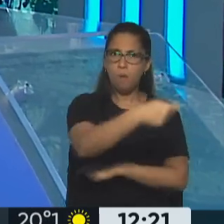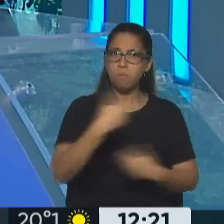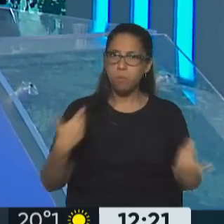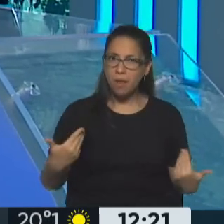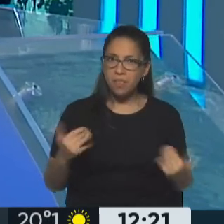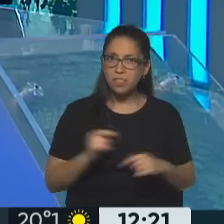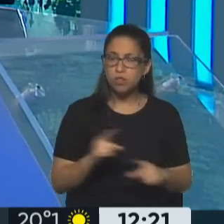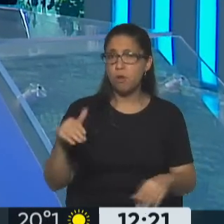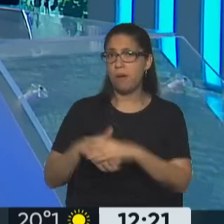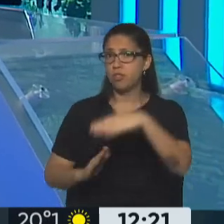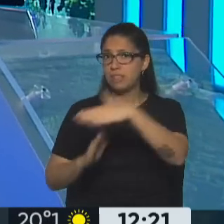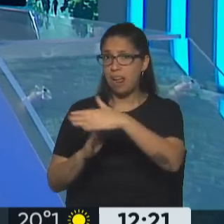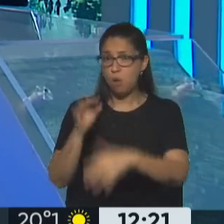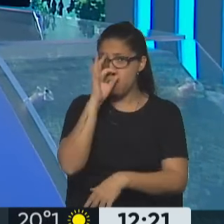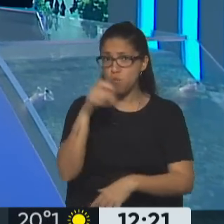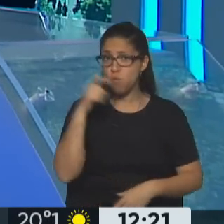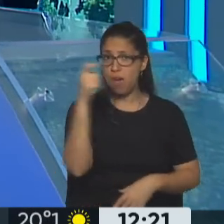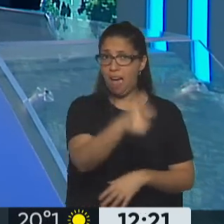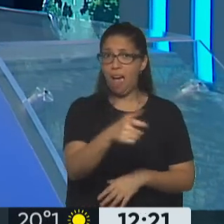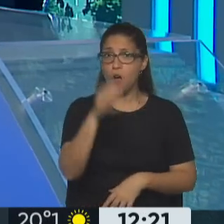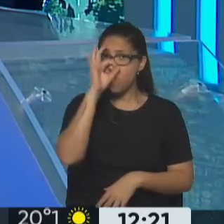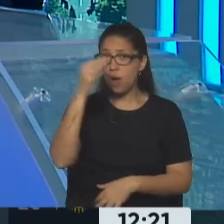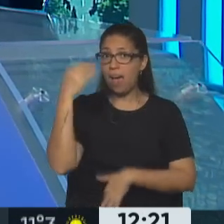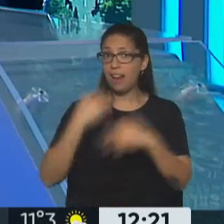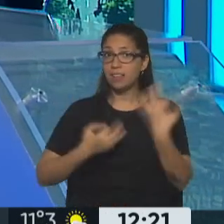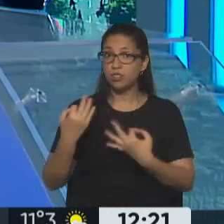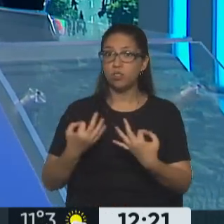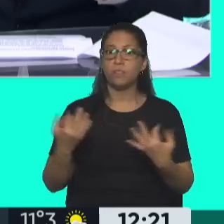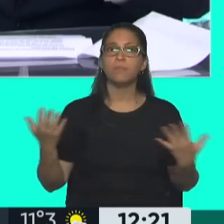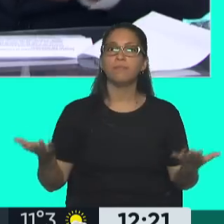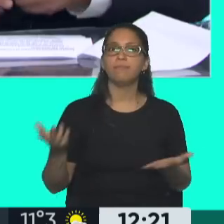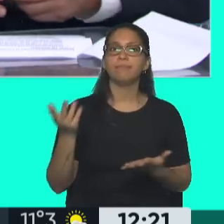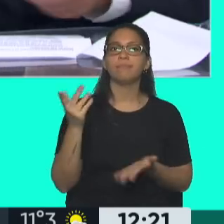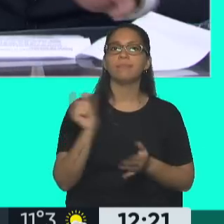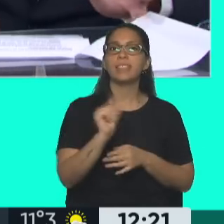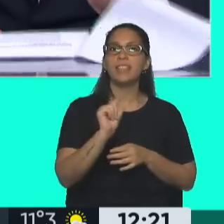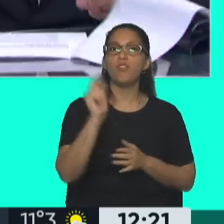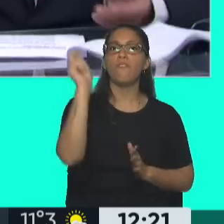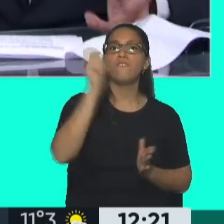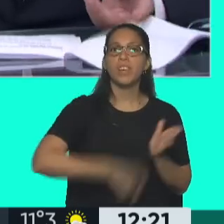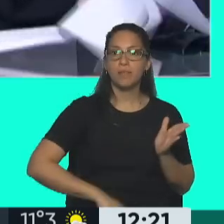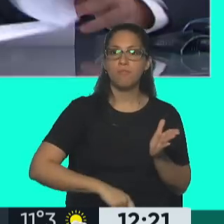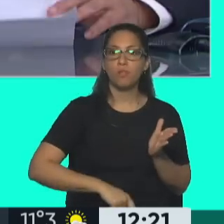obviamente se le decía al Banco Central. Nunca le respondió. Y lo que vimos es que se firmó un crédito